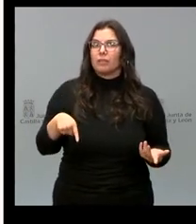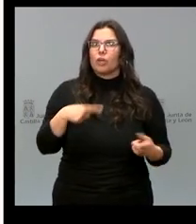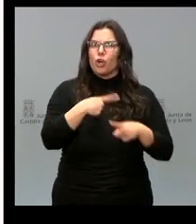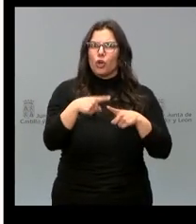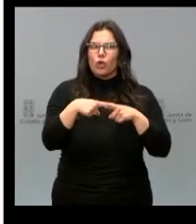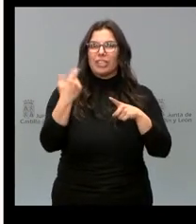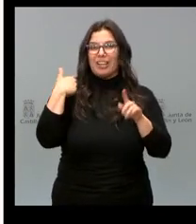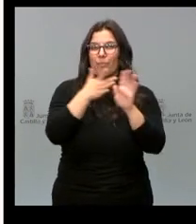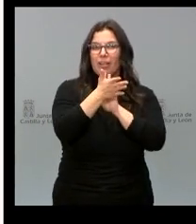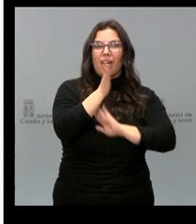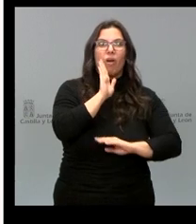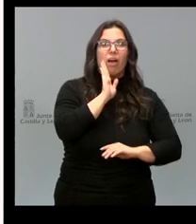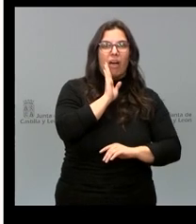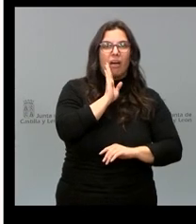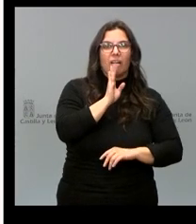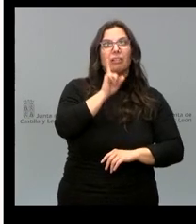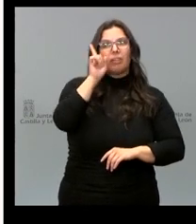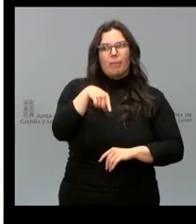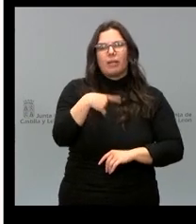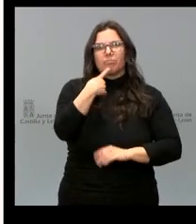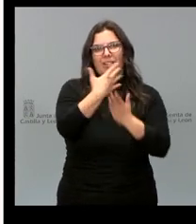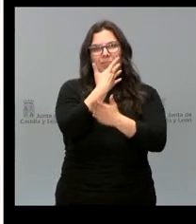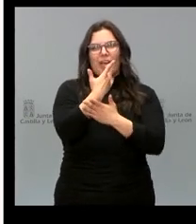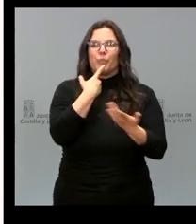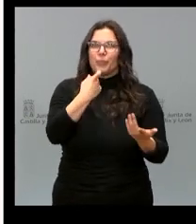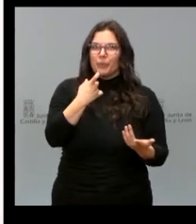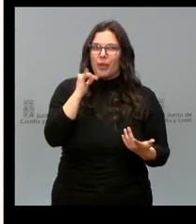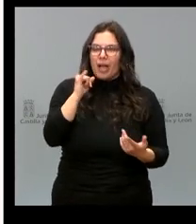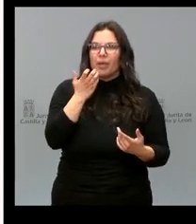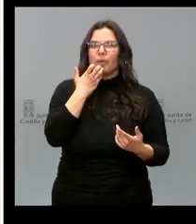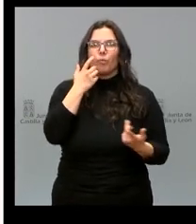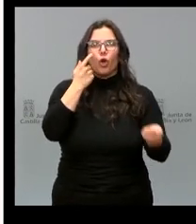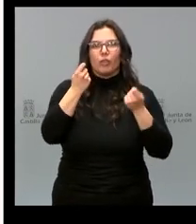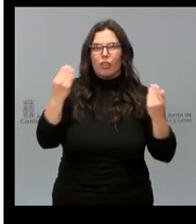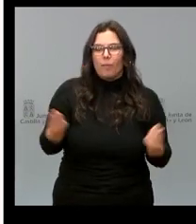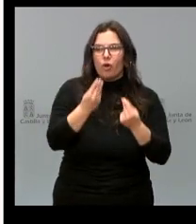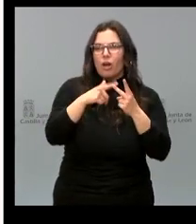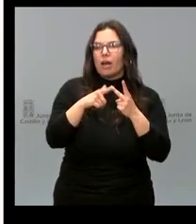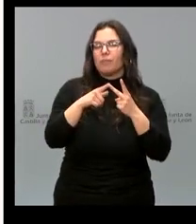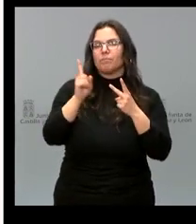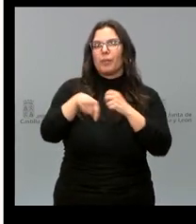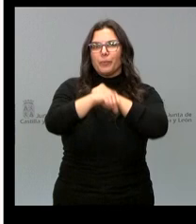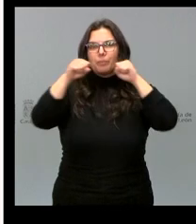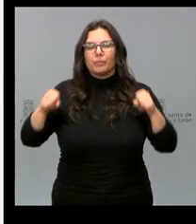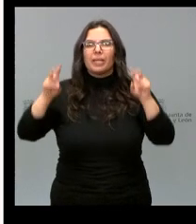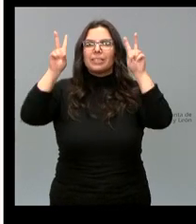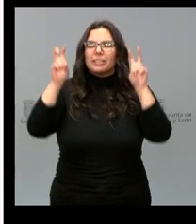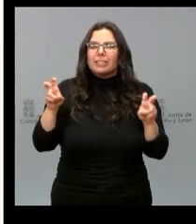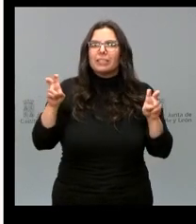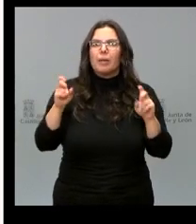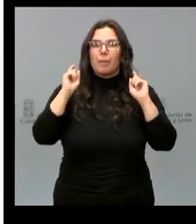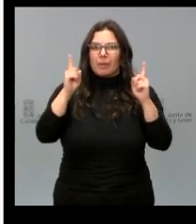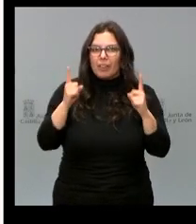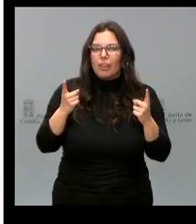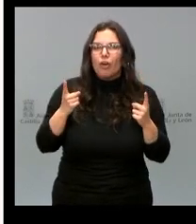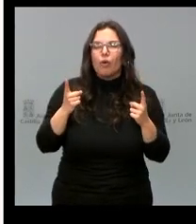han explicado, se han planteado dificultades, mejorar la coordinación, reforzar el aspecto de la